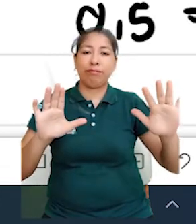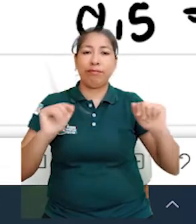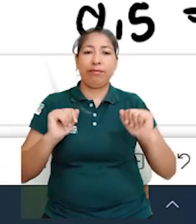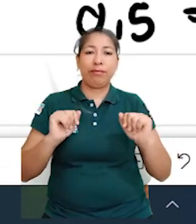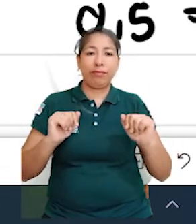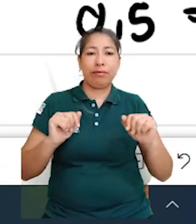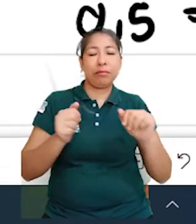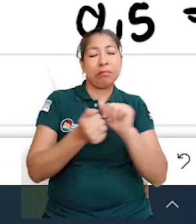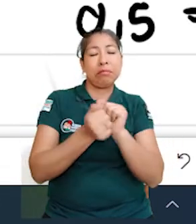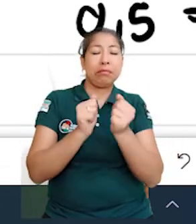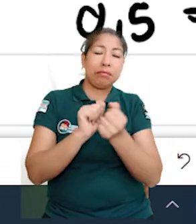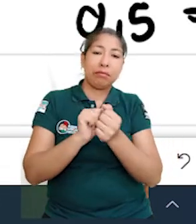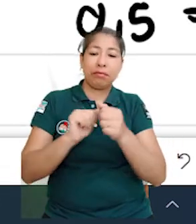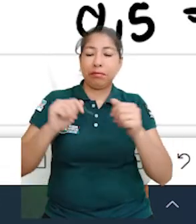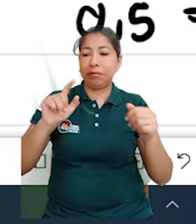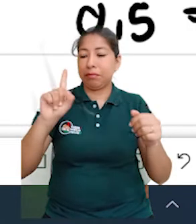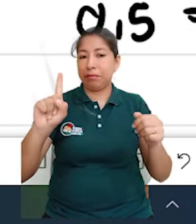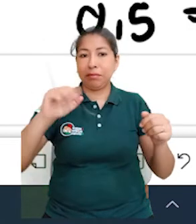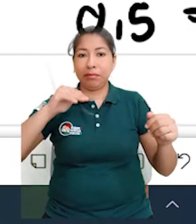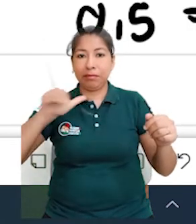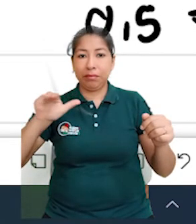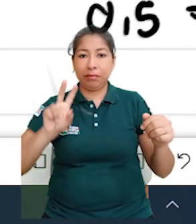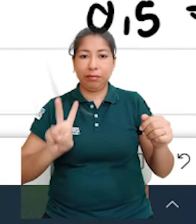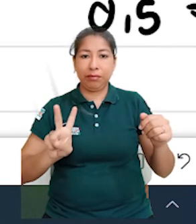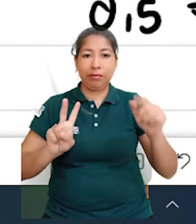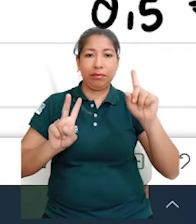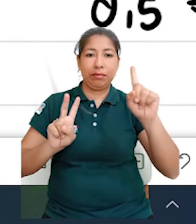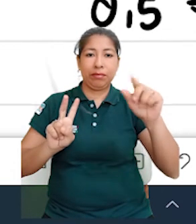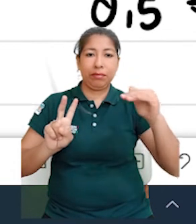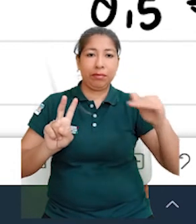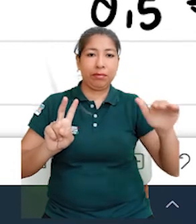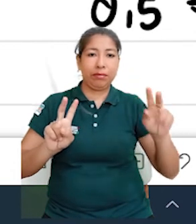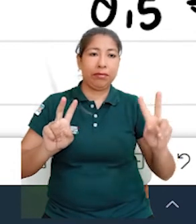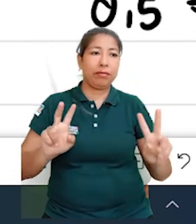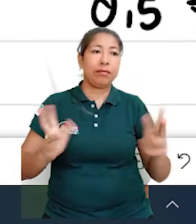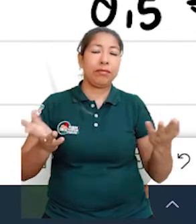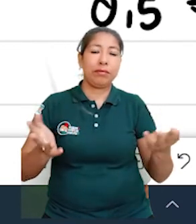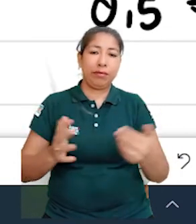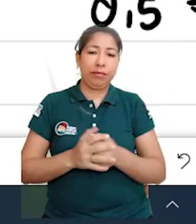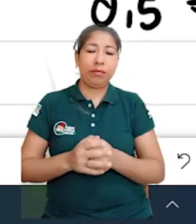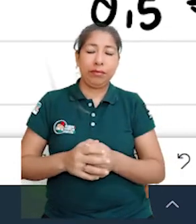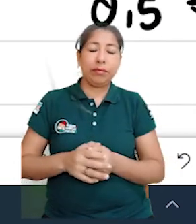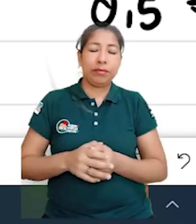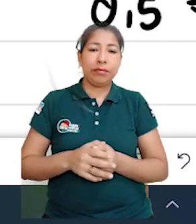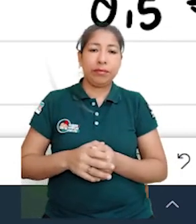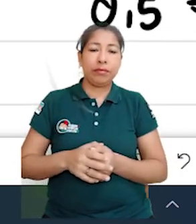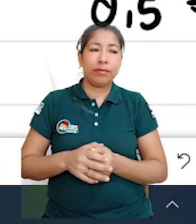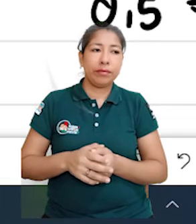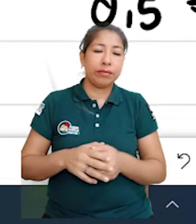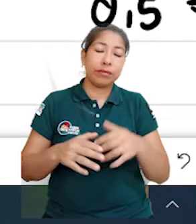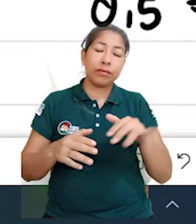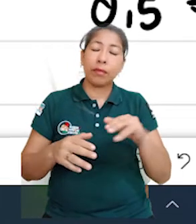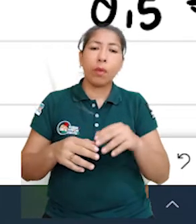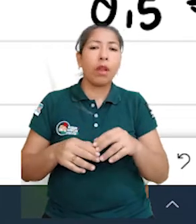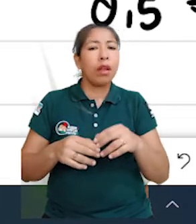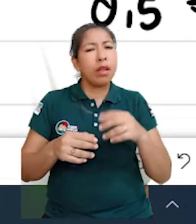el que verifica nuestra ecuación o nuestra igualdad, y no así el menos 25, puesto que su valor no